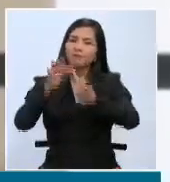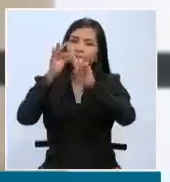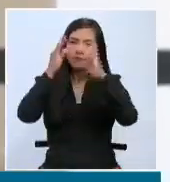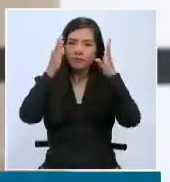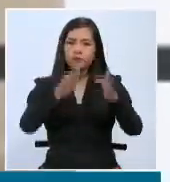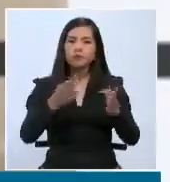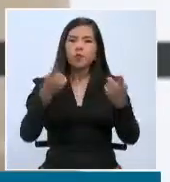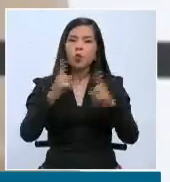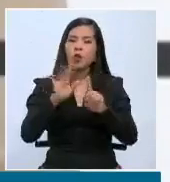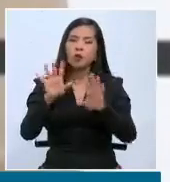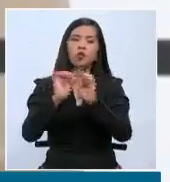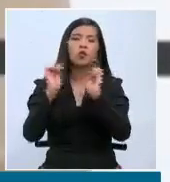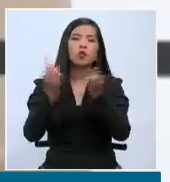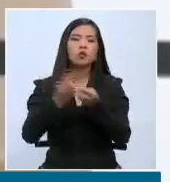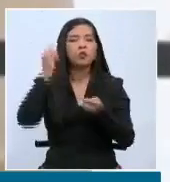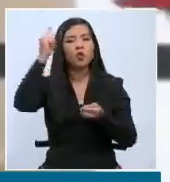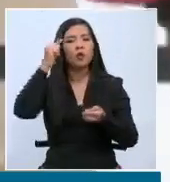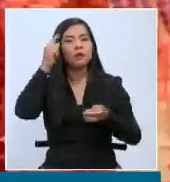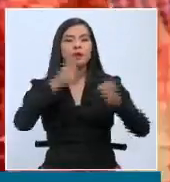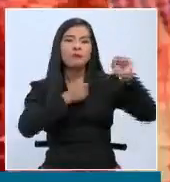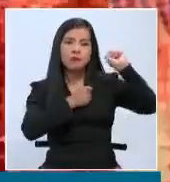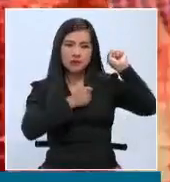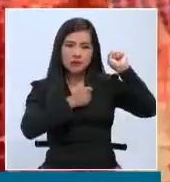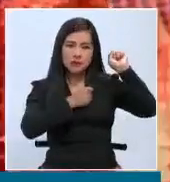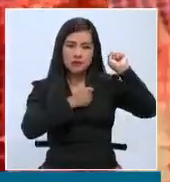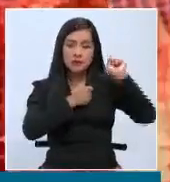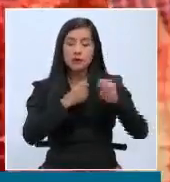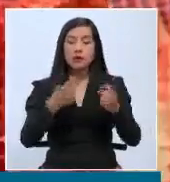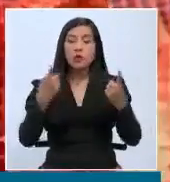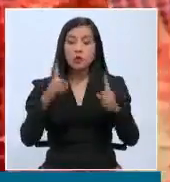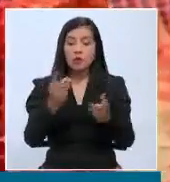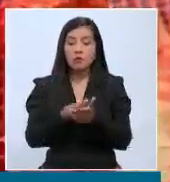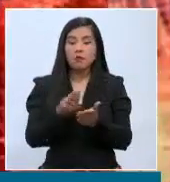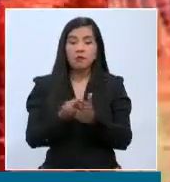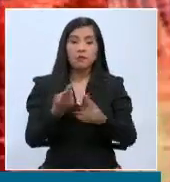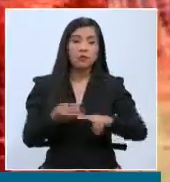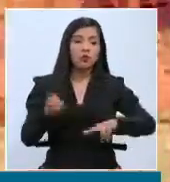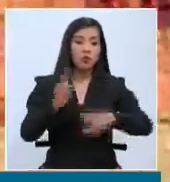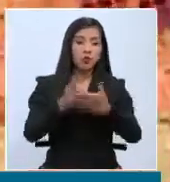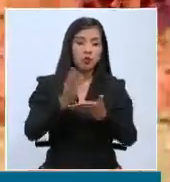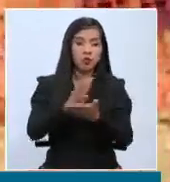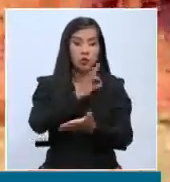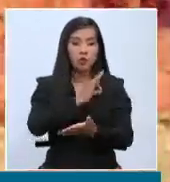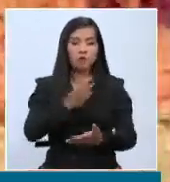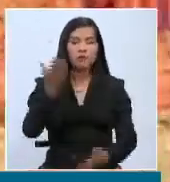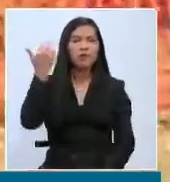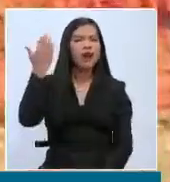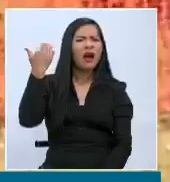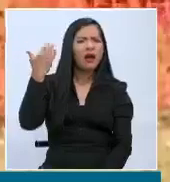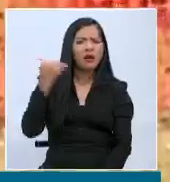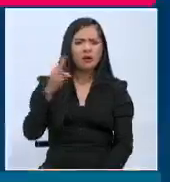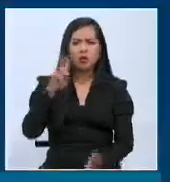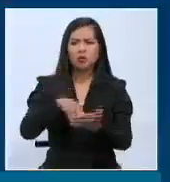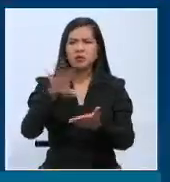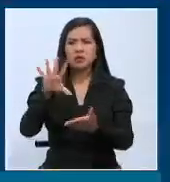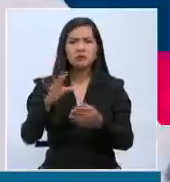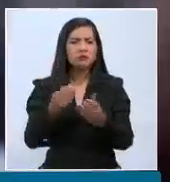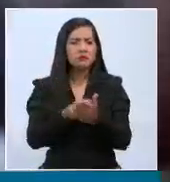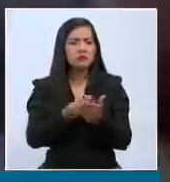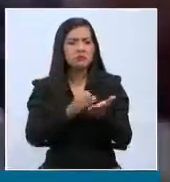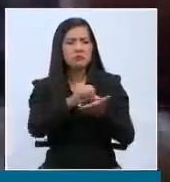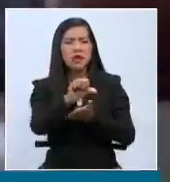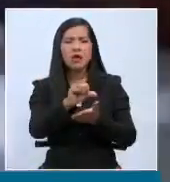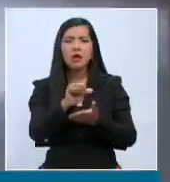gobiernos del movimiento al socialismo. El que haya subido el salario básico de 400 a más de 2.000 es